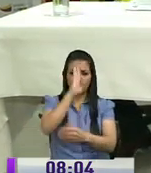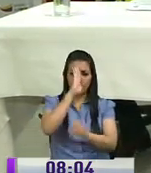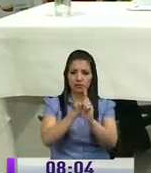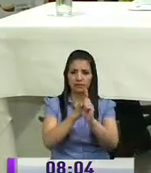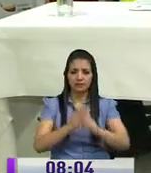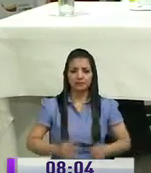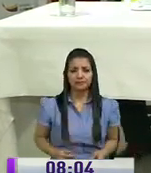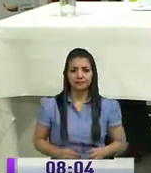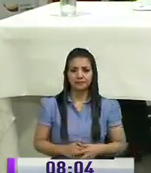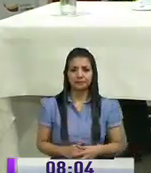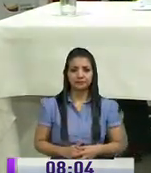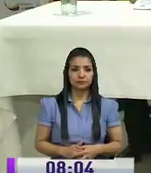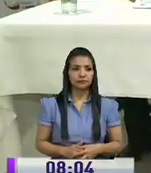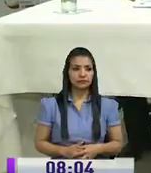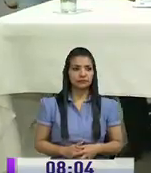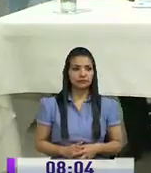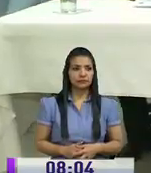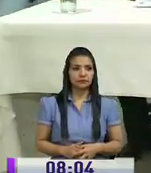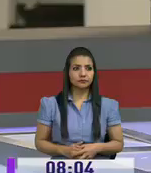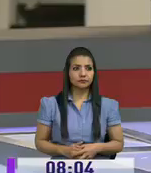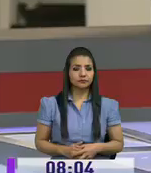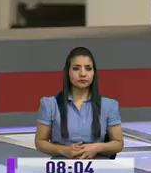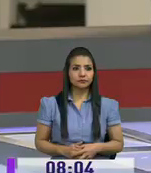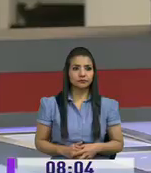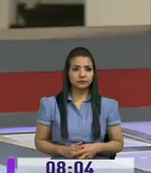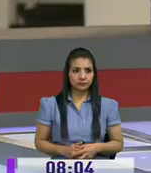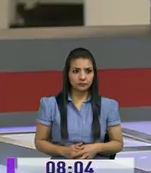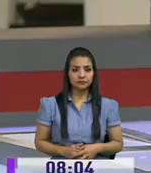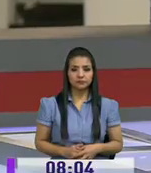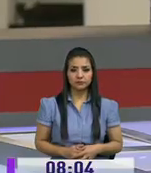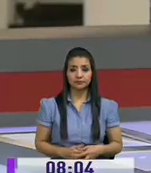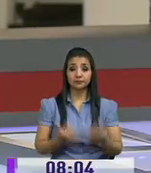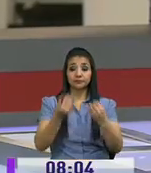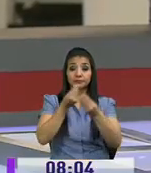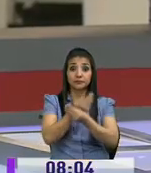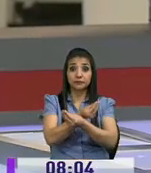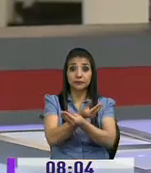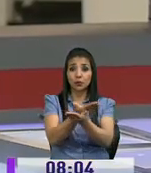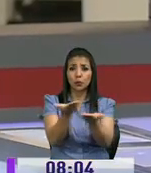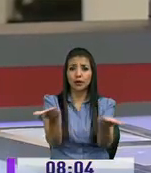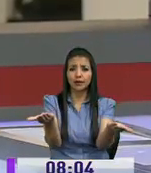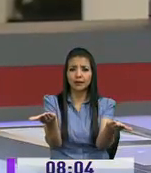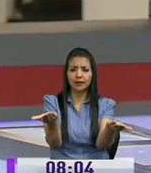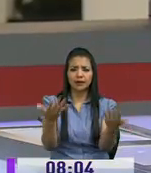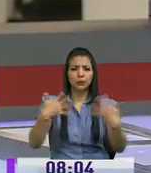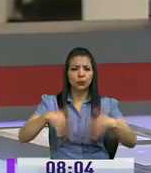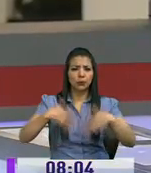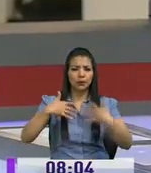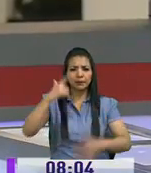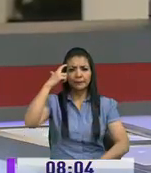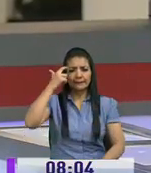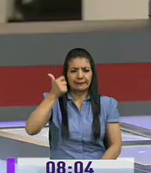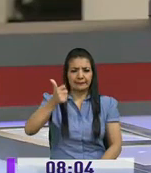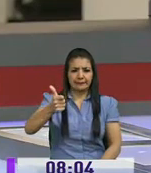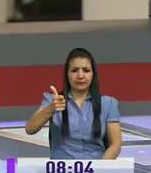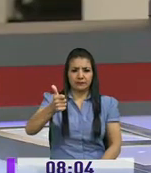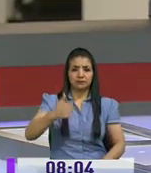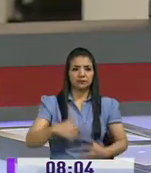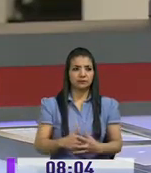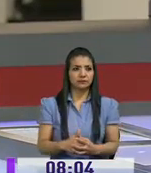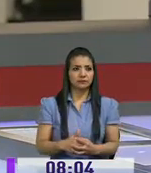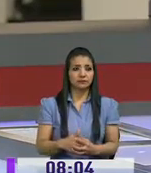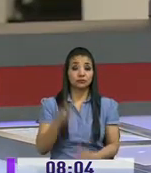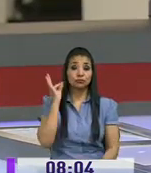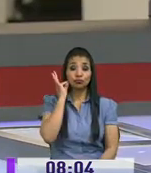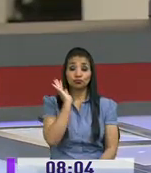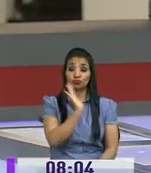informó Iván Casamen. Lo que les vamos a contar realmente entra a la reflexión, no solamente de la